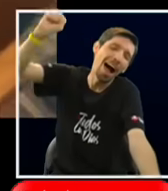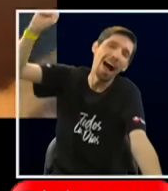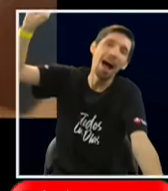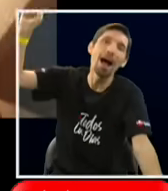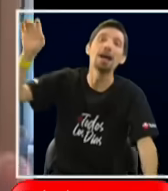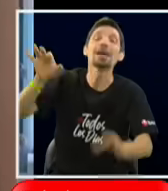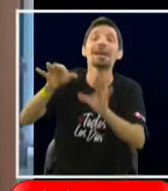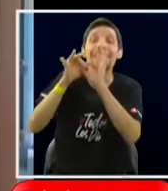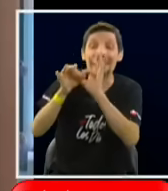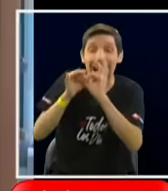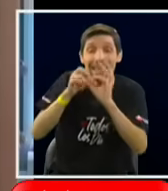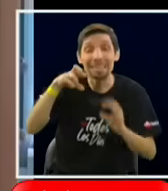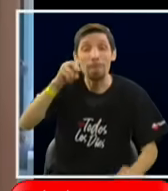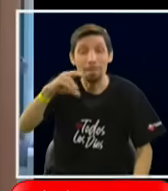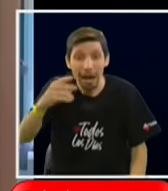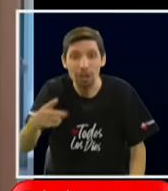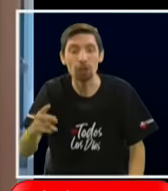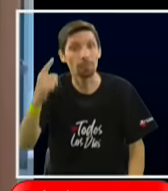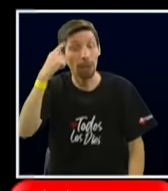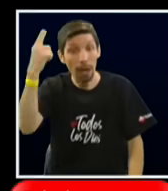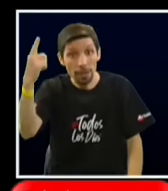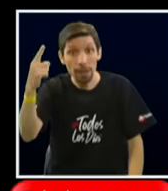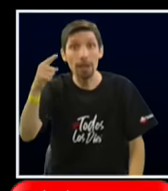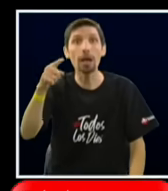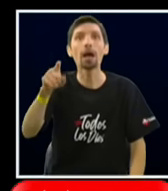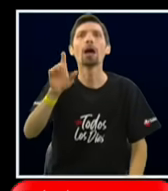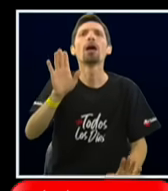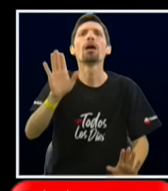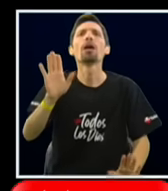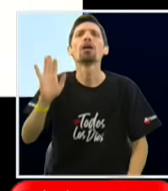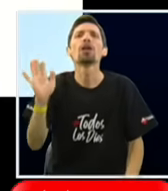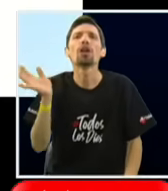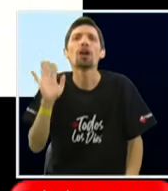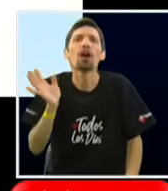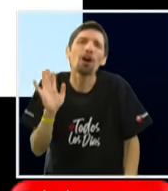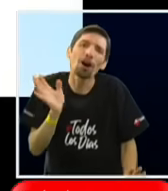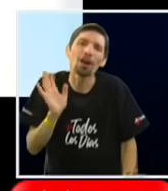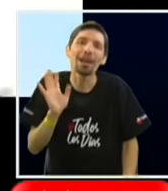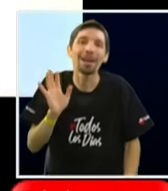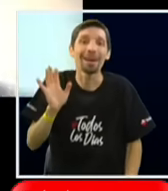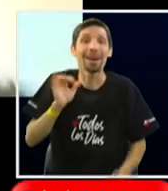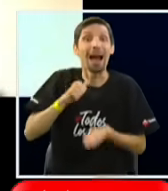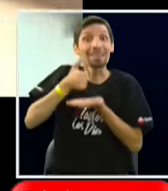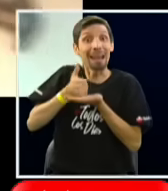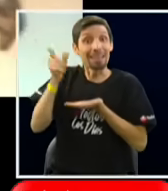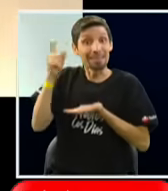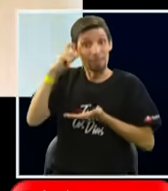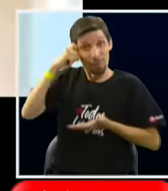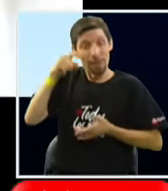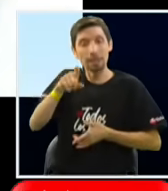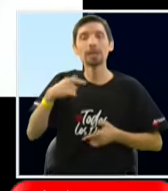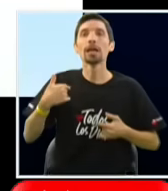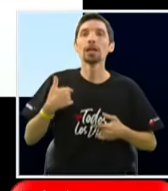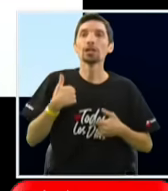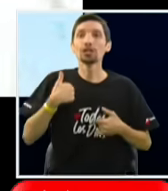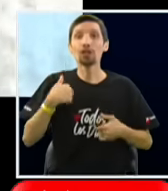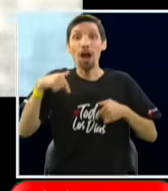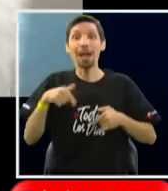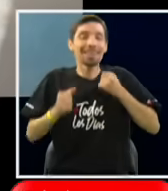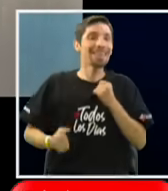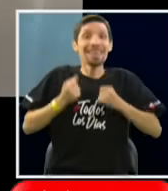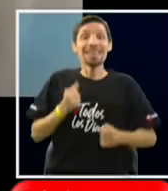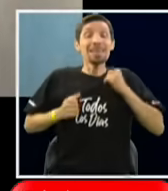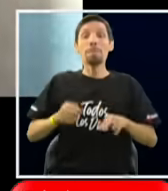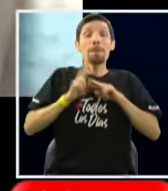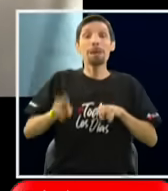hablan. ¡Gracias, Pancho! Oye, la idea es que todo... Hola, don Francisco. Yo me estoy acá